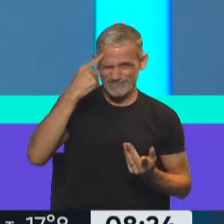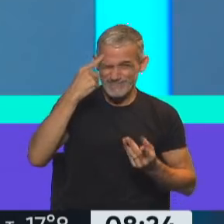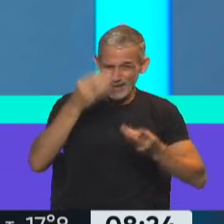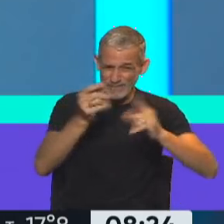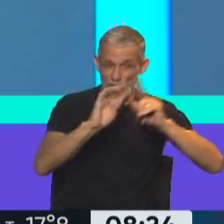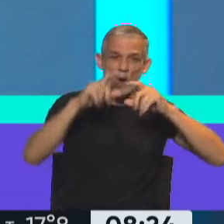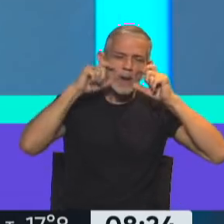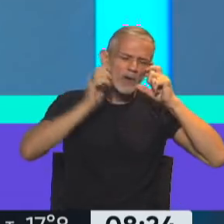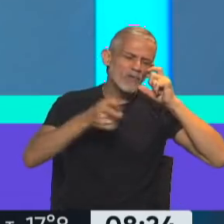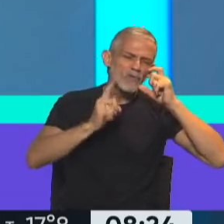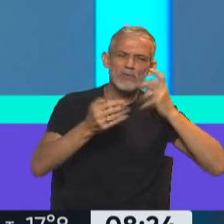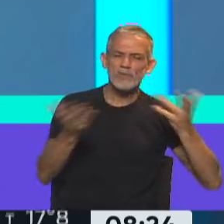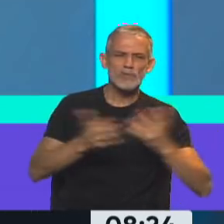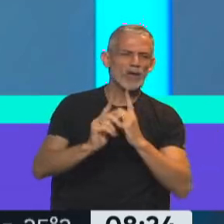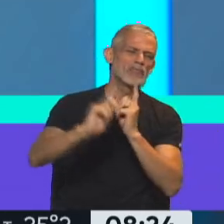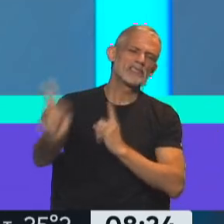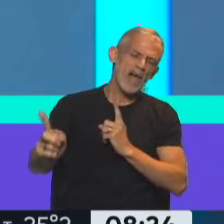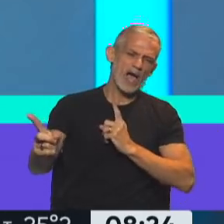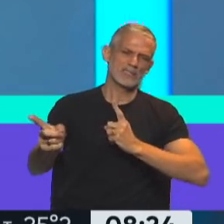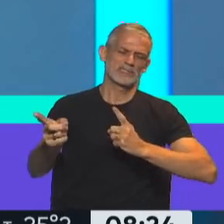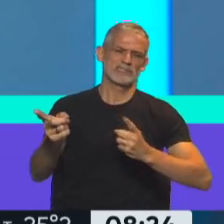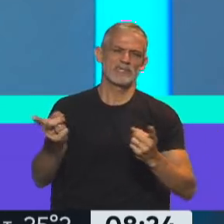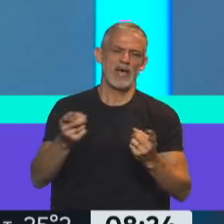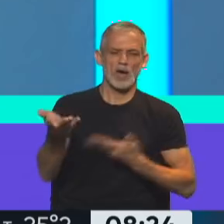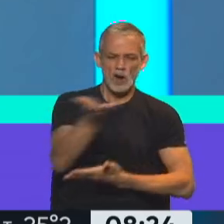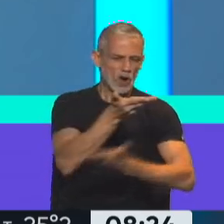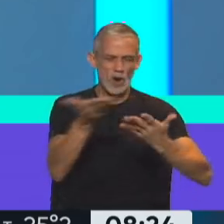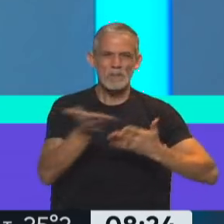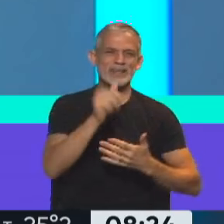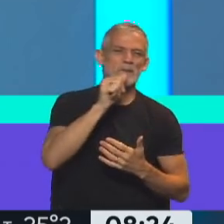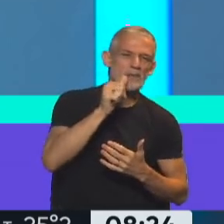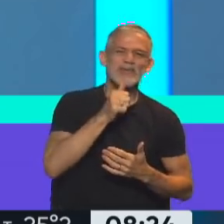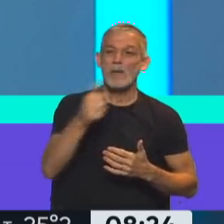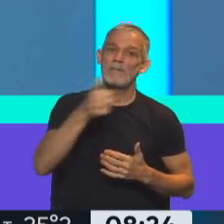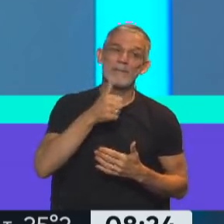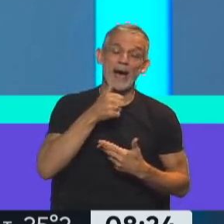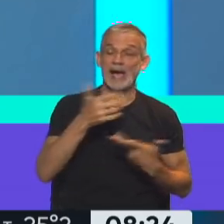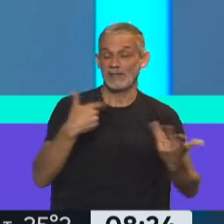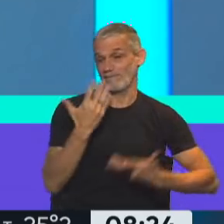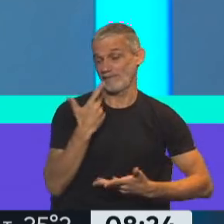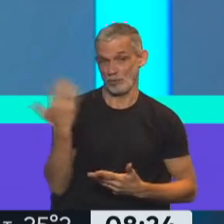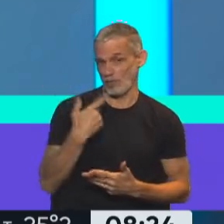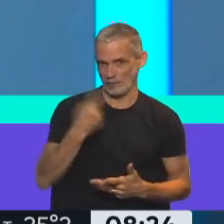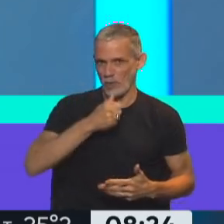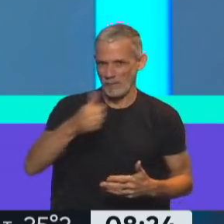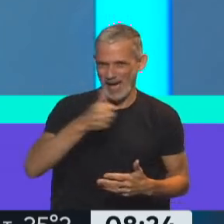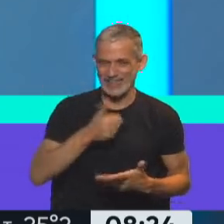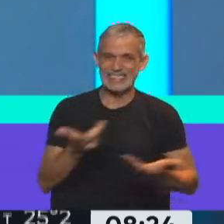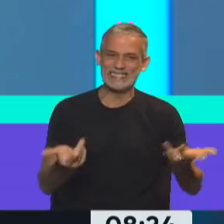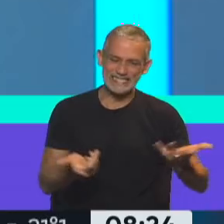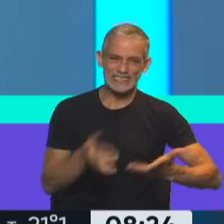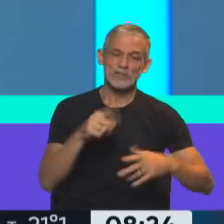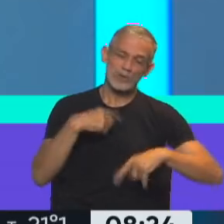uso del barbijo, la distancia, el no compartir bebidas, mate, que nos gusta tanto a nosotros, eso tiene